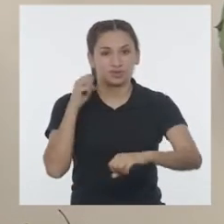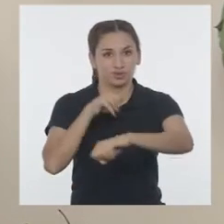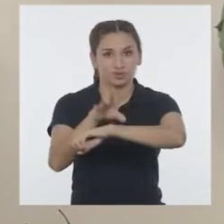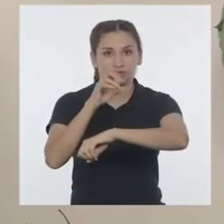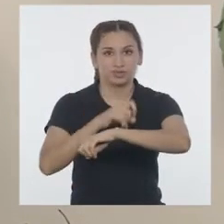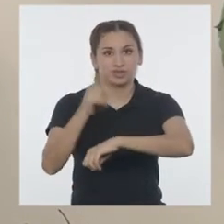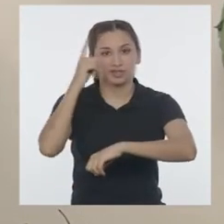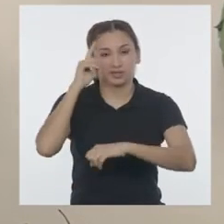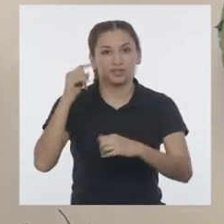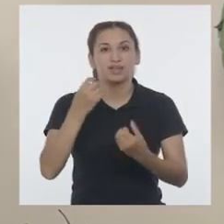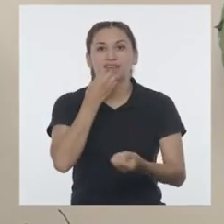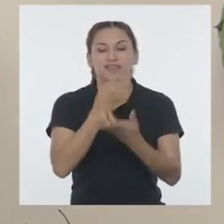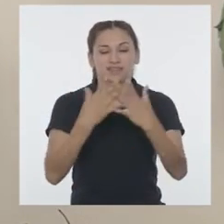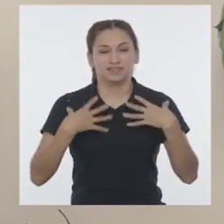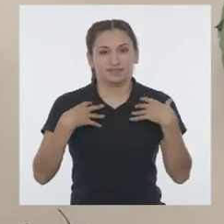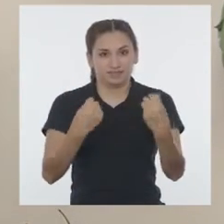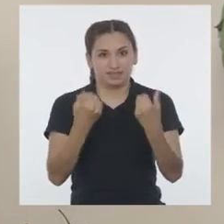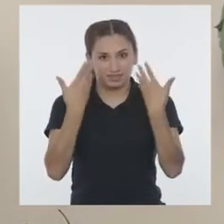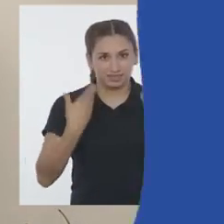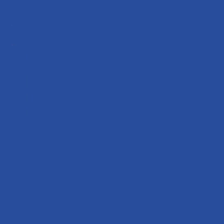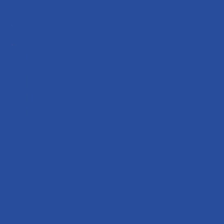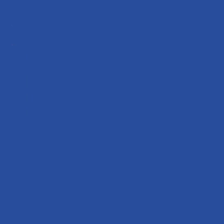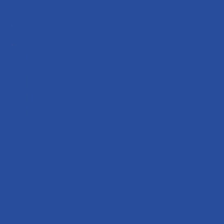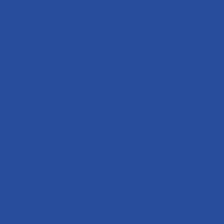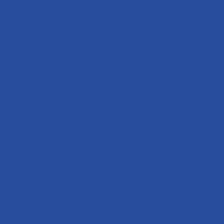segmento, consejos para el bienestar.